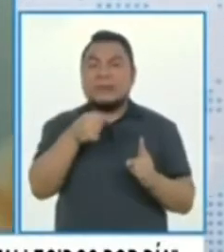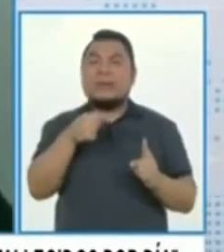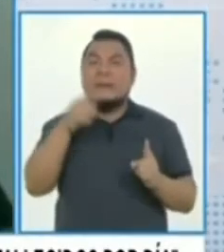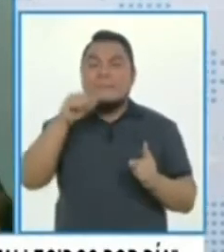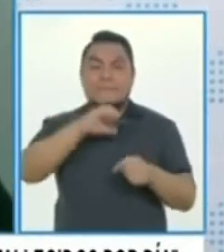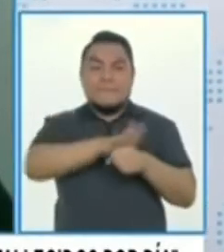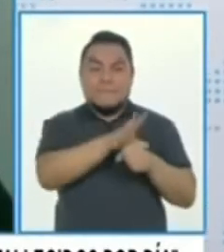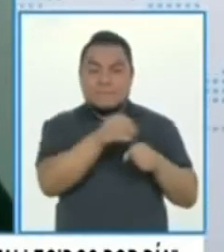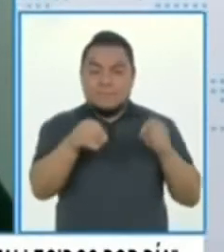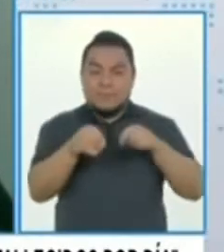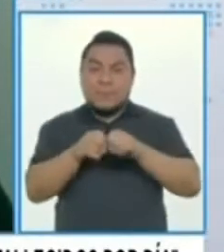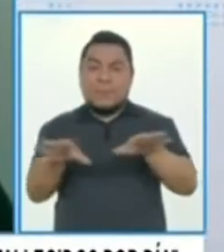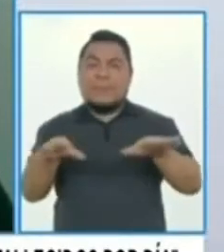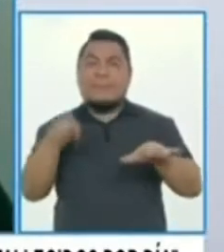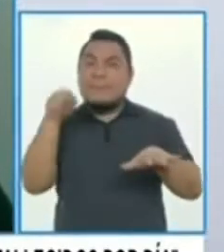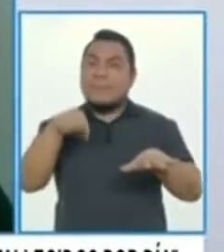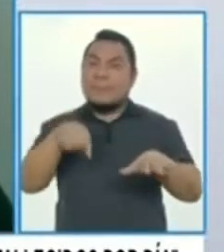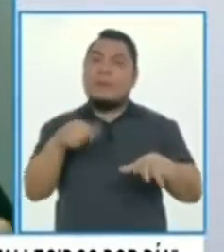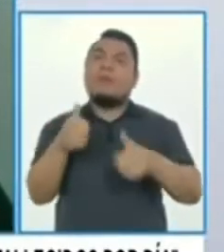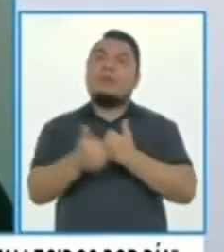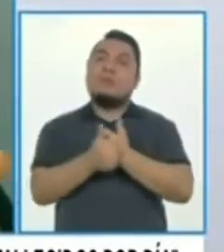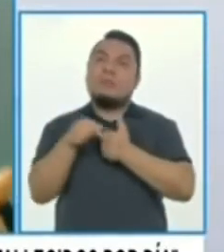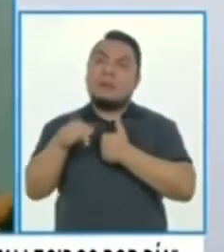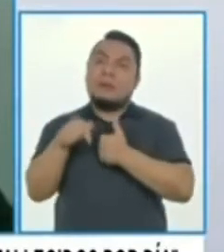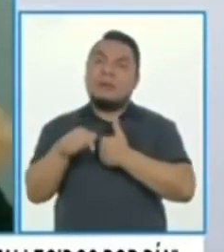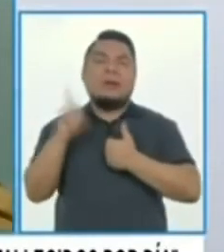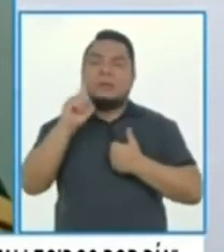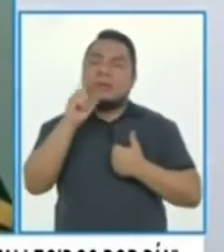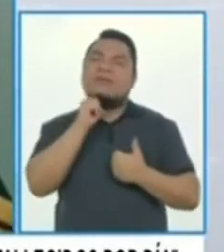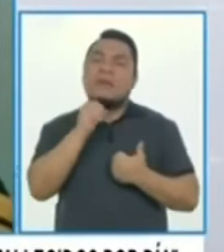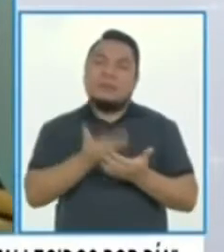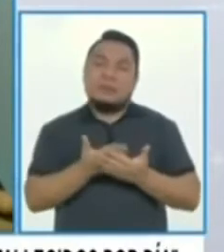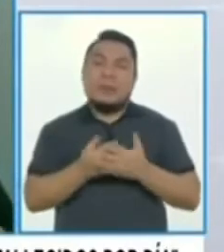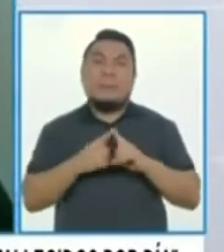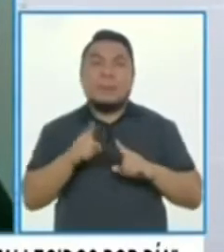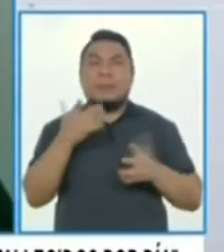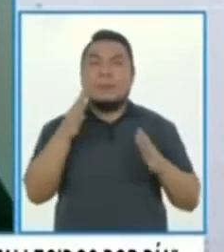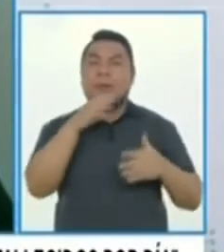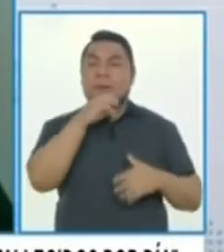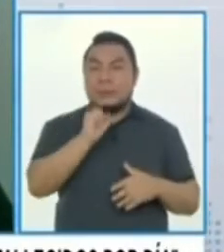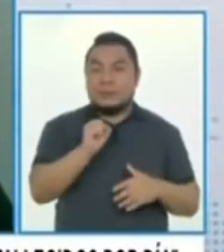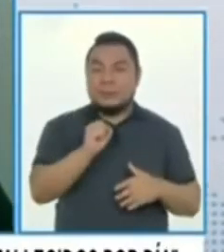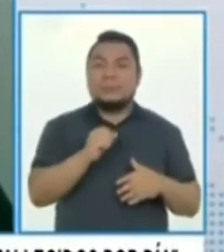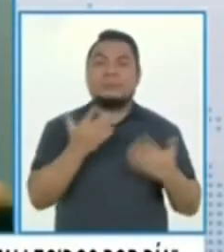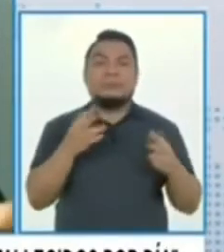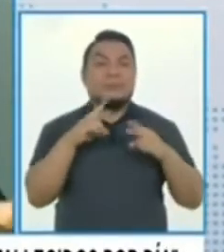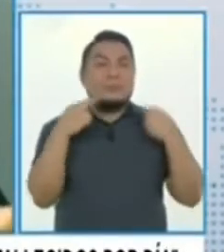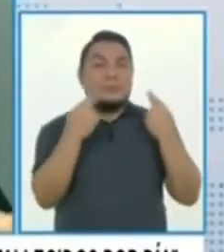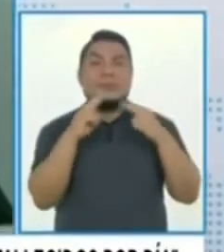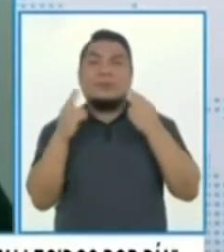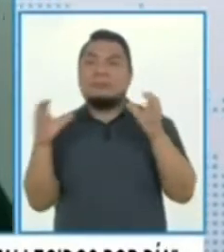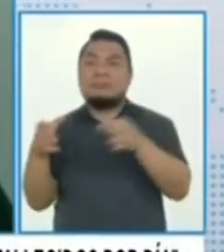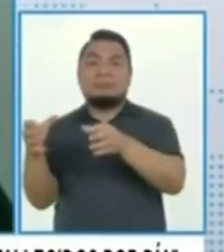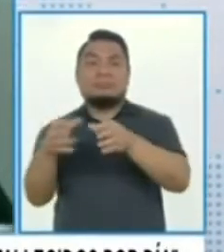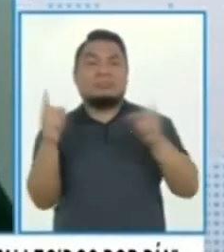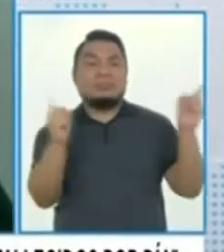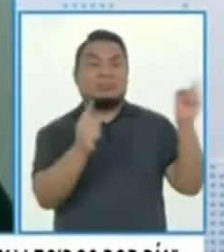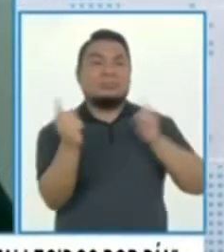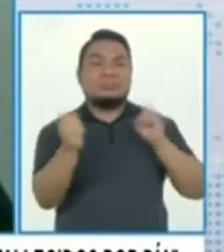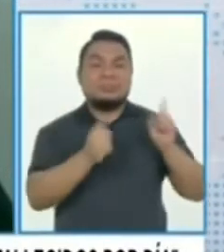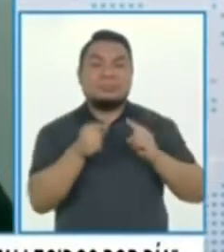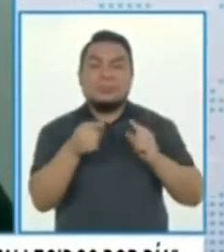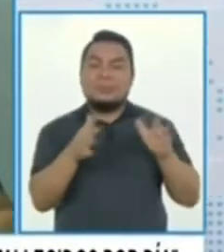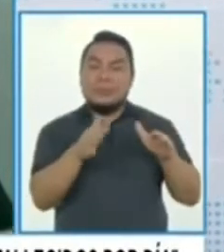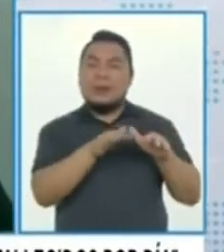variante del virus. Lo que sí se está viendo es de que a partir del mes de diciembre, a mayor reuniones y lamentablemente las